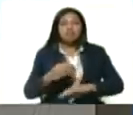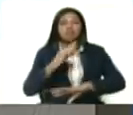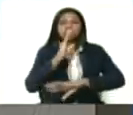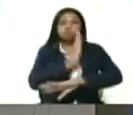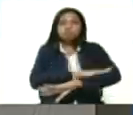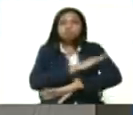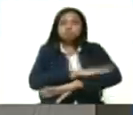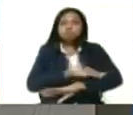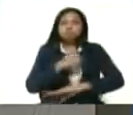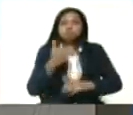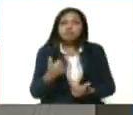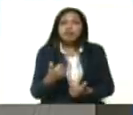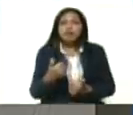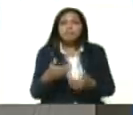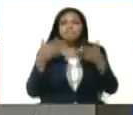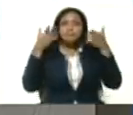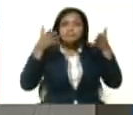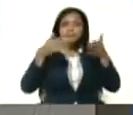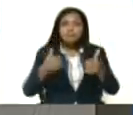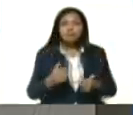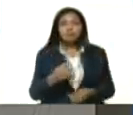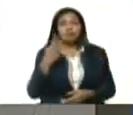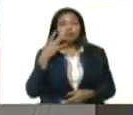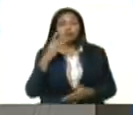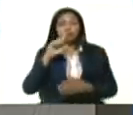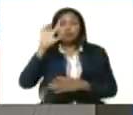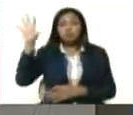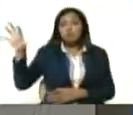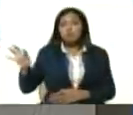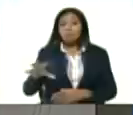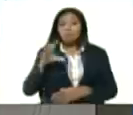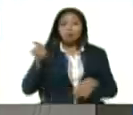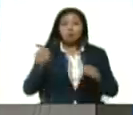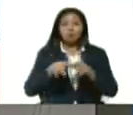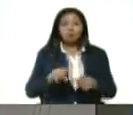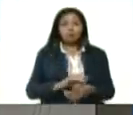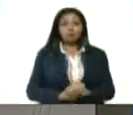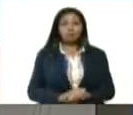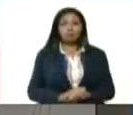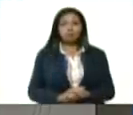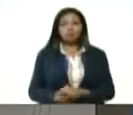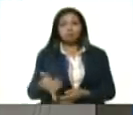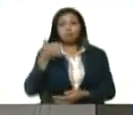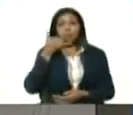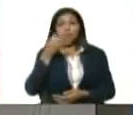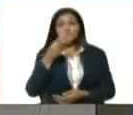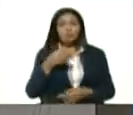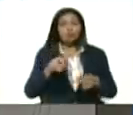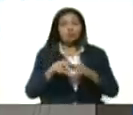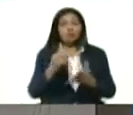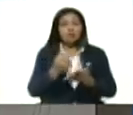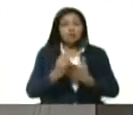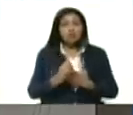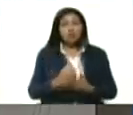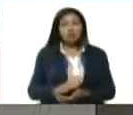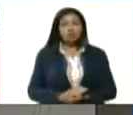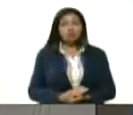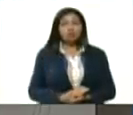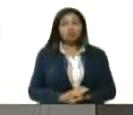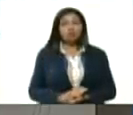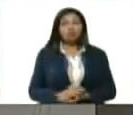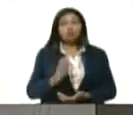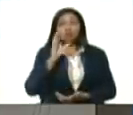criterios, por ejemplo, de otros países, donde usted llama por teléfono a un número de ayuda, y si no tiene